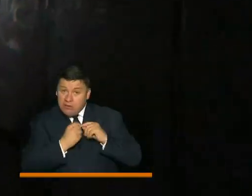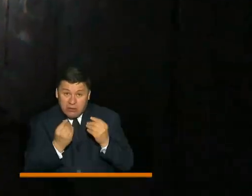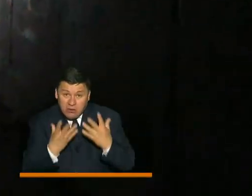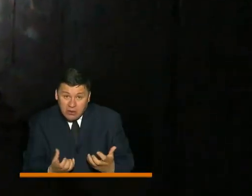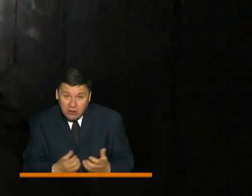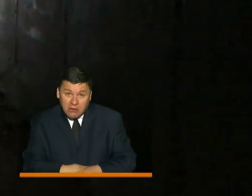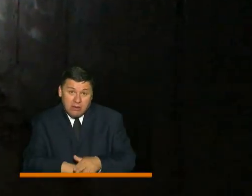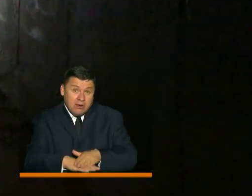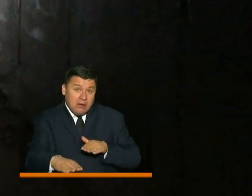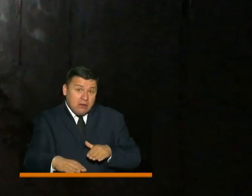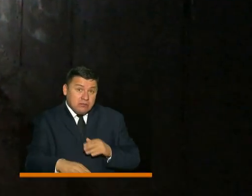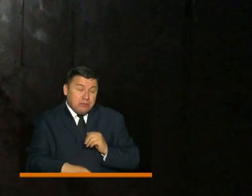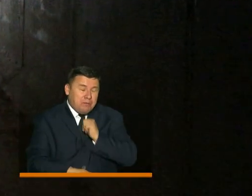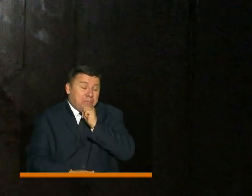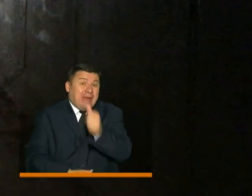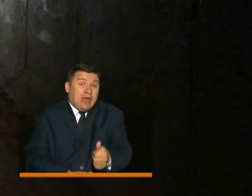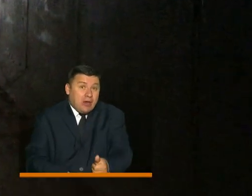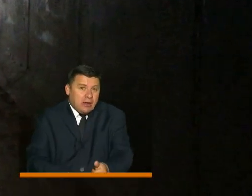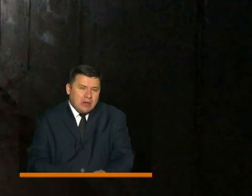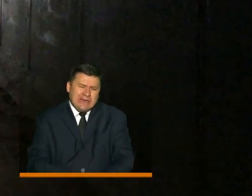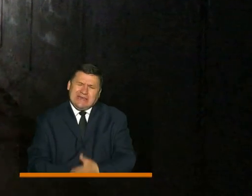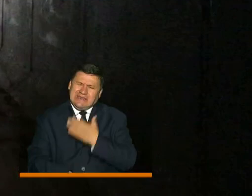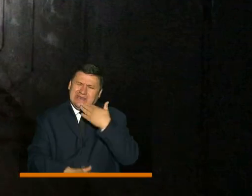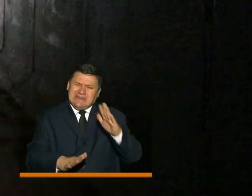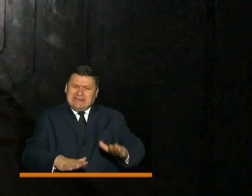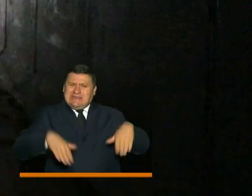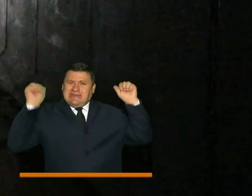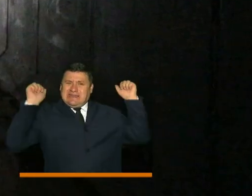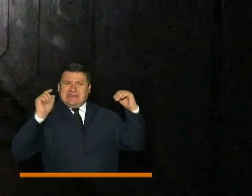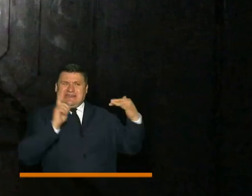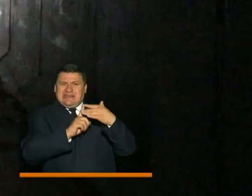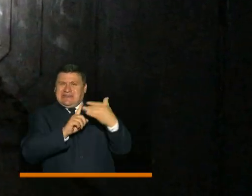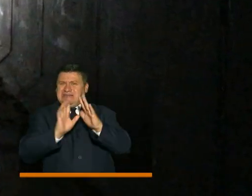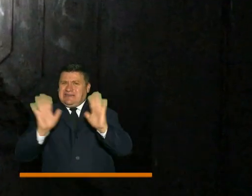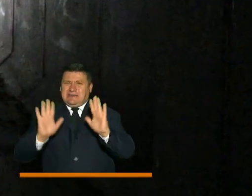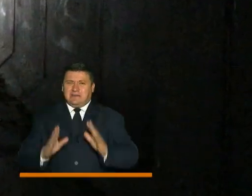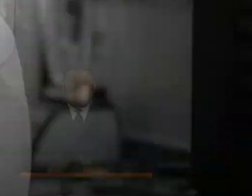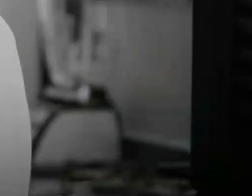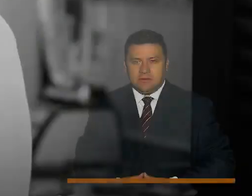o consecuencias mayores, evite estos riesgos.